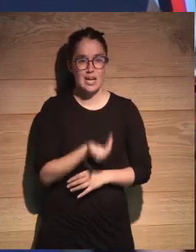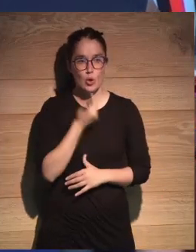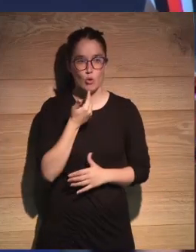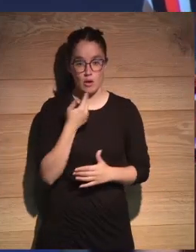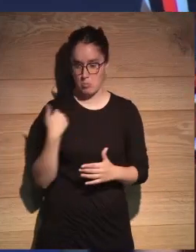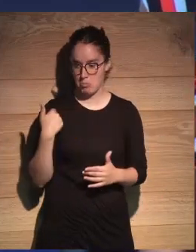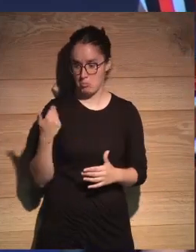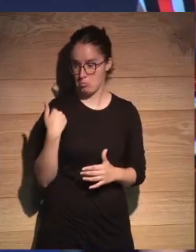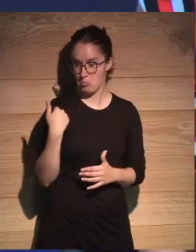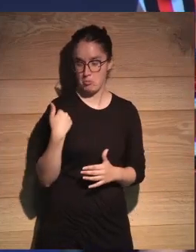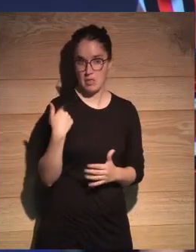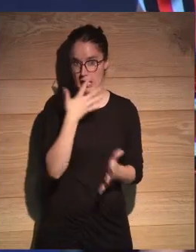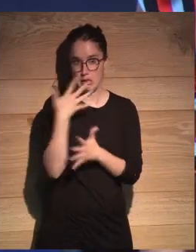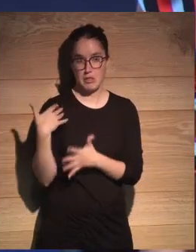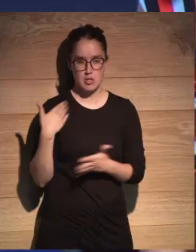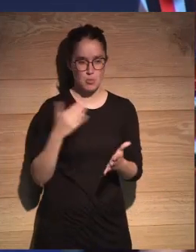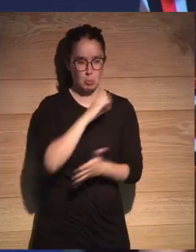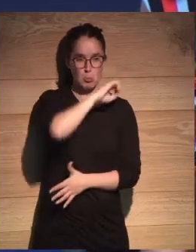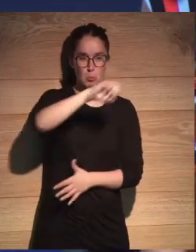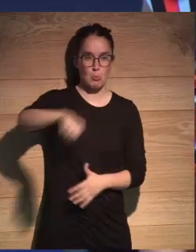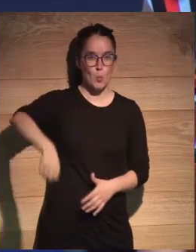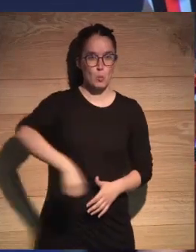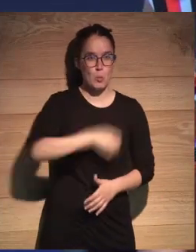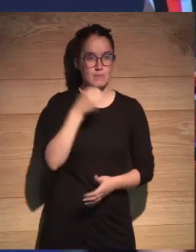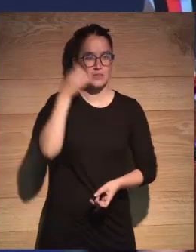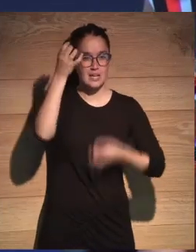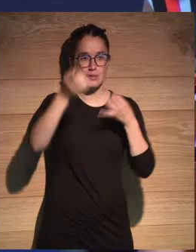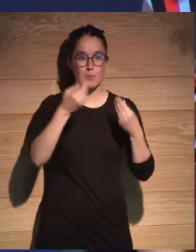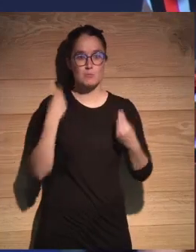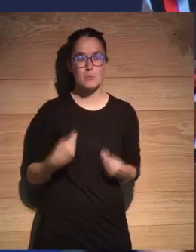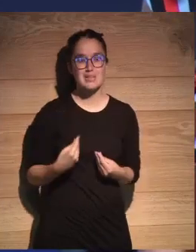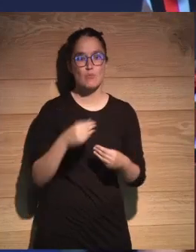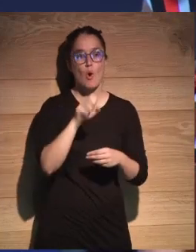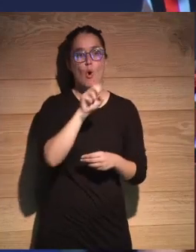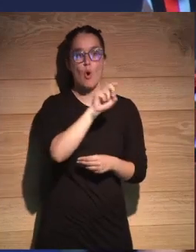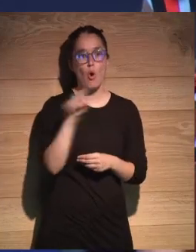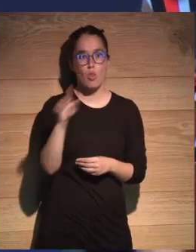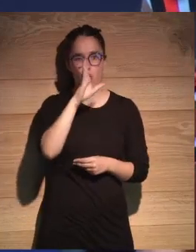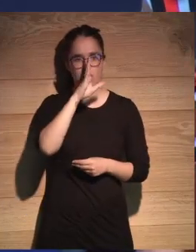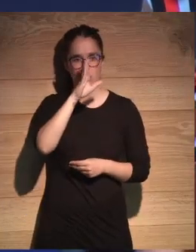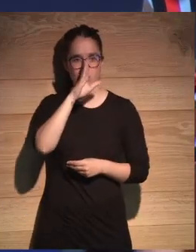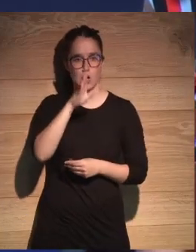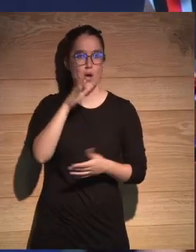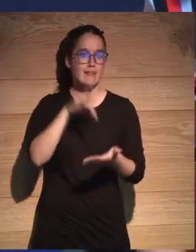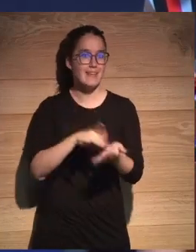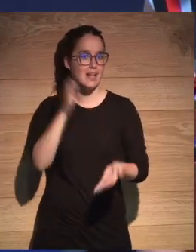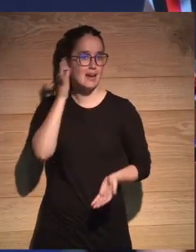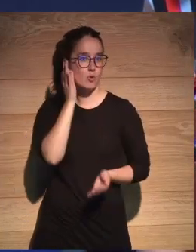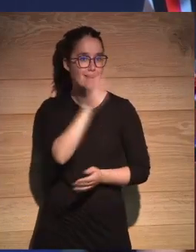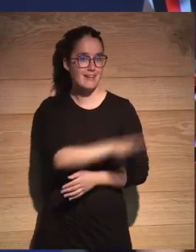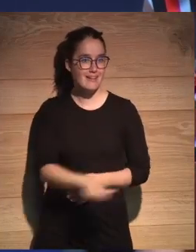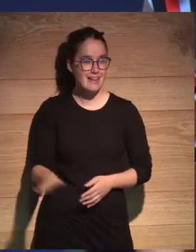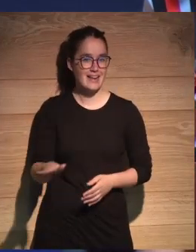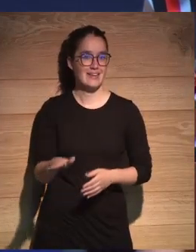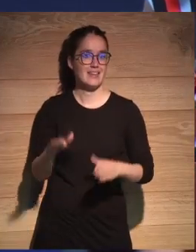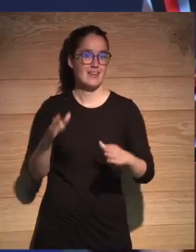no existía hace escasamente 10 años, y ahora con actividades como el 11F, el Día de la Mujer y la Niña en la Ciencia. Yo creo que al menos en los colegios,